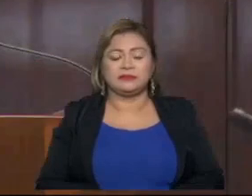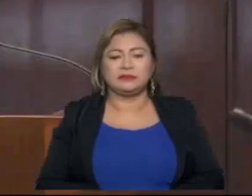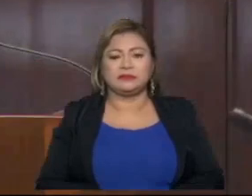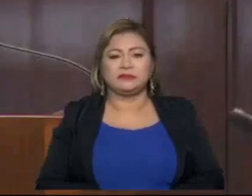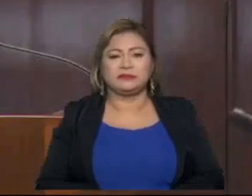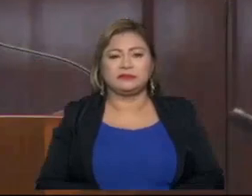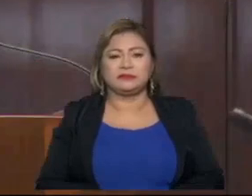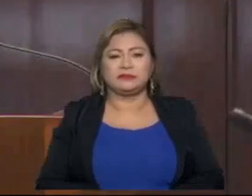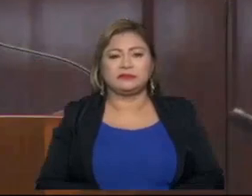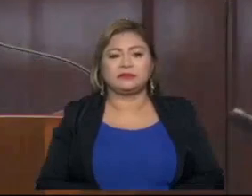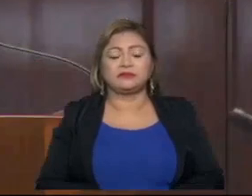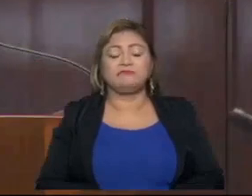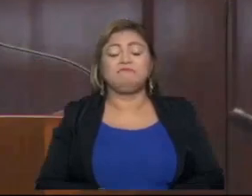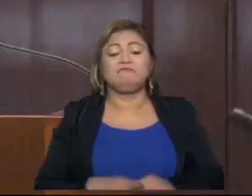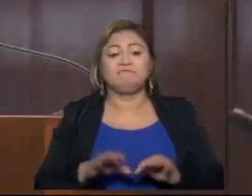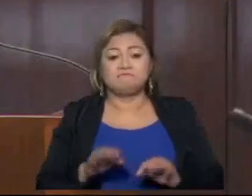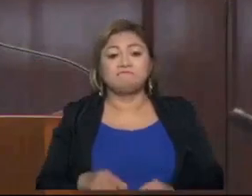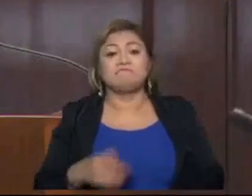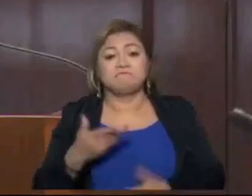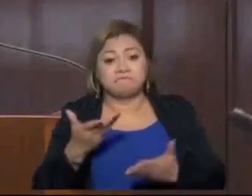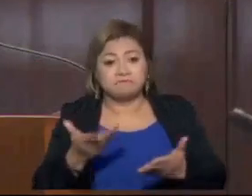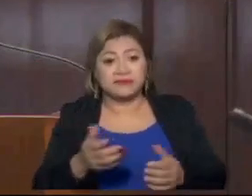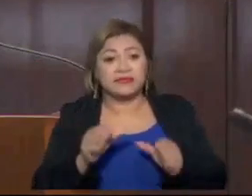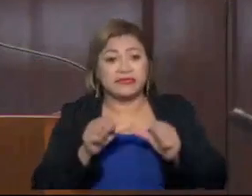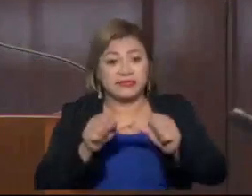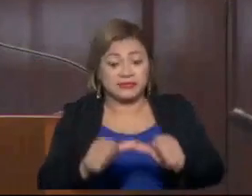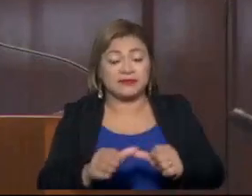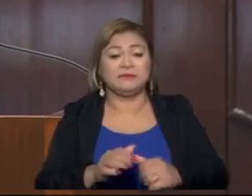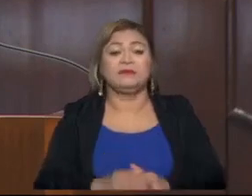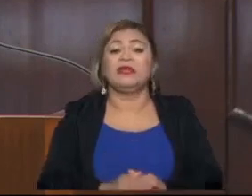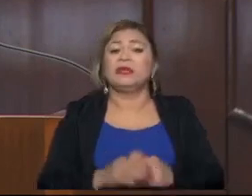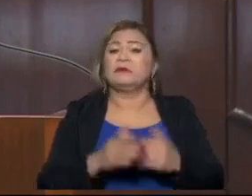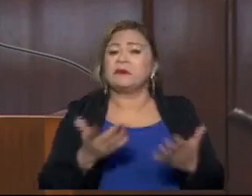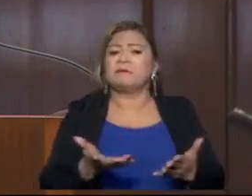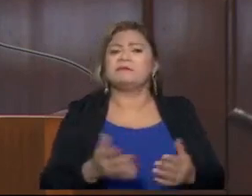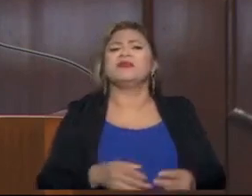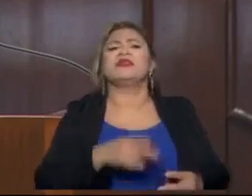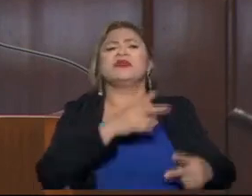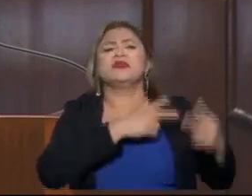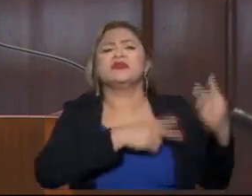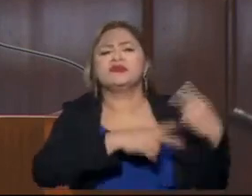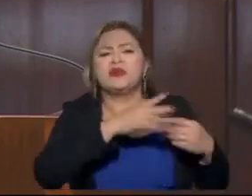Además, de una manera inédita en nuestra historia republicana,